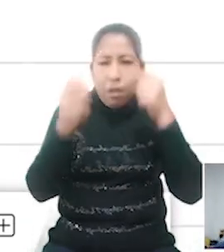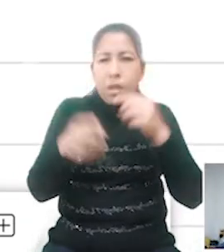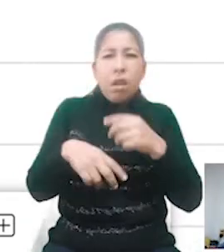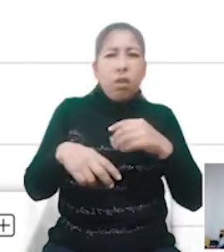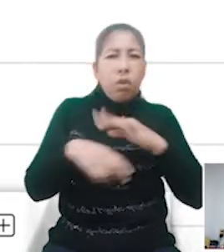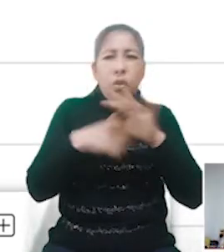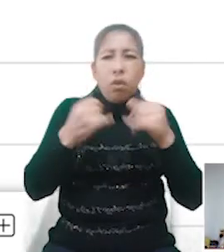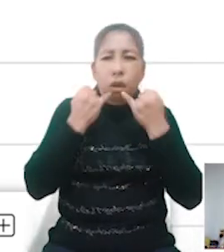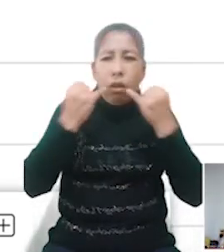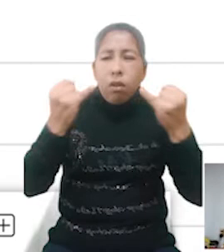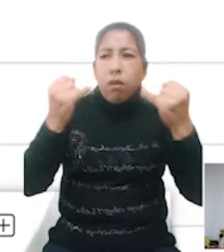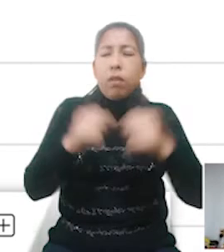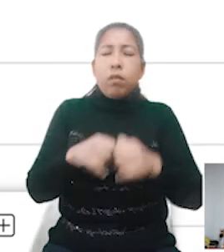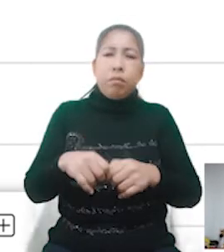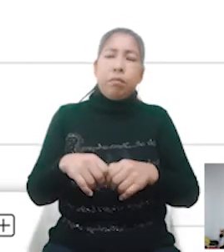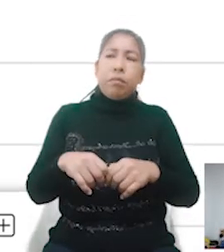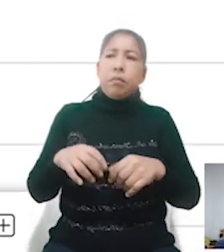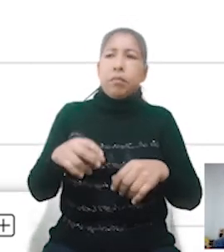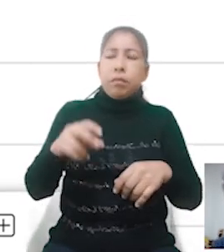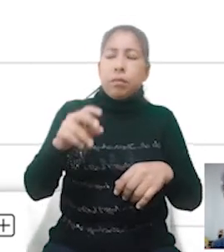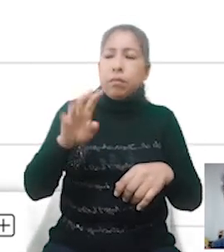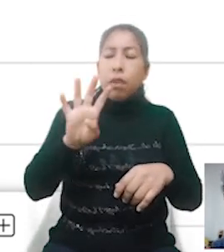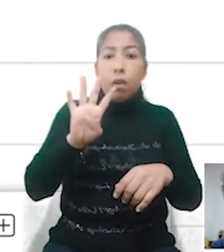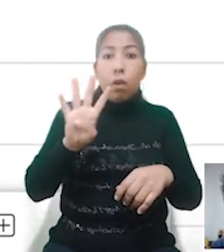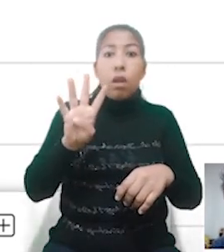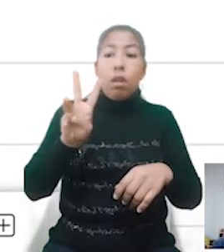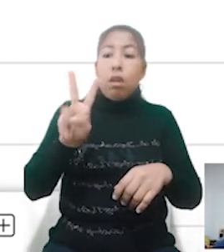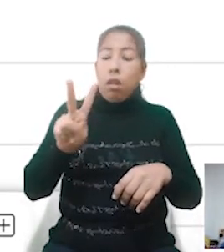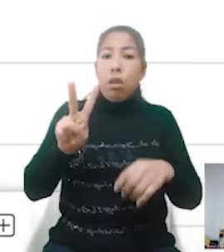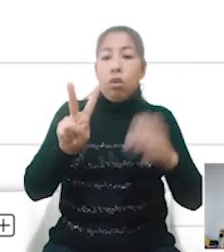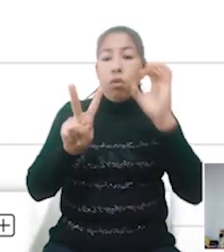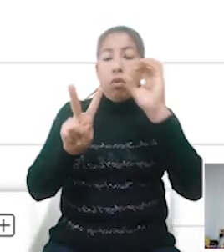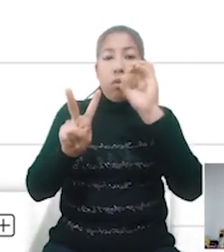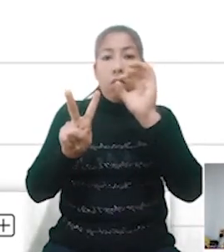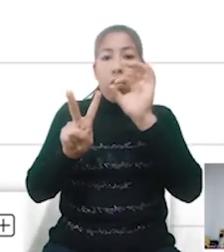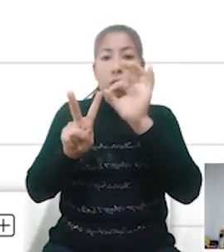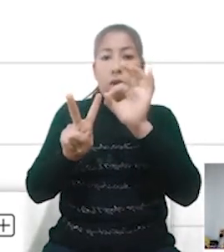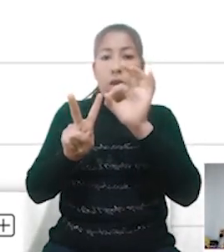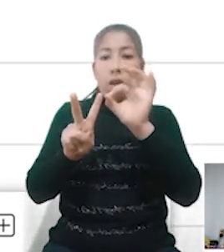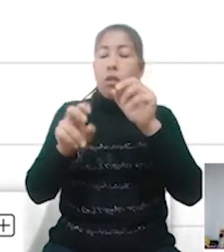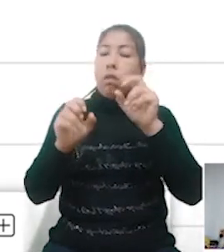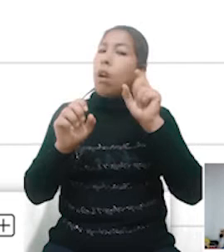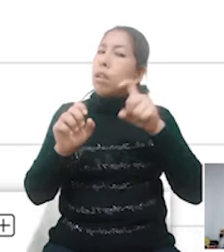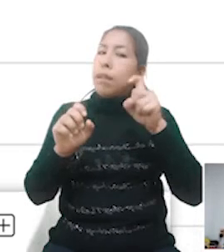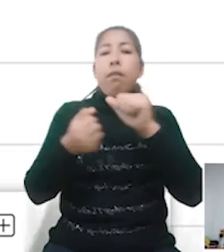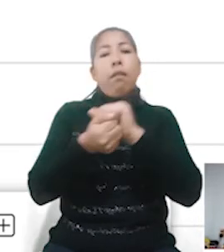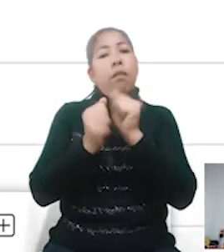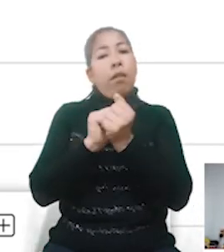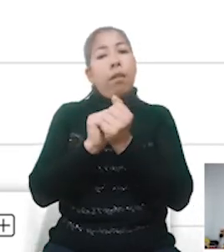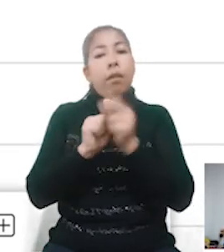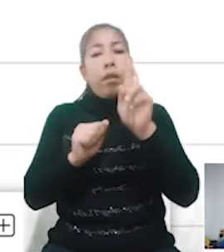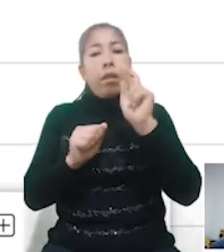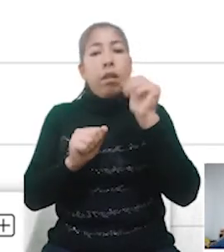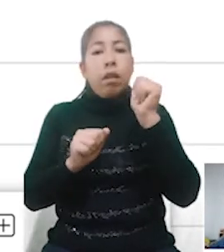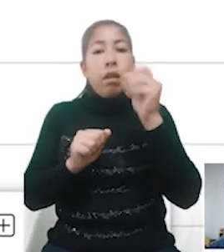arco 7.5 centímetros, mientras que el ángulo central son 42 grados que falta ser expresados en